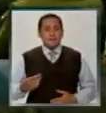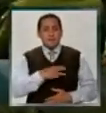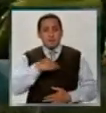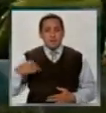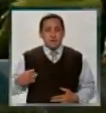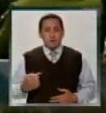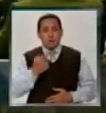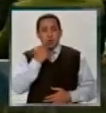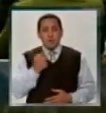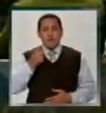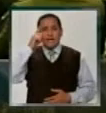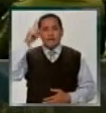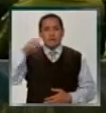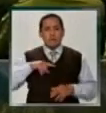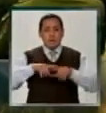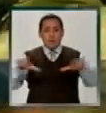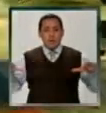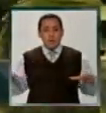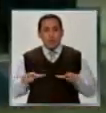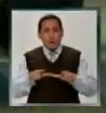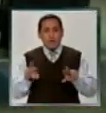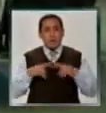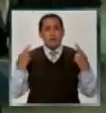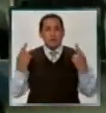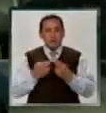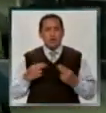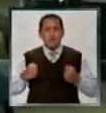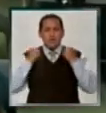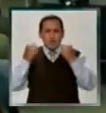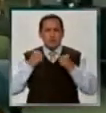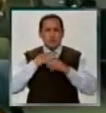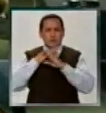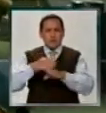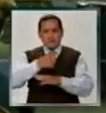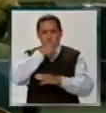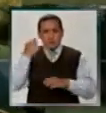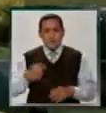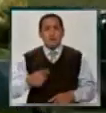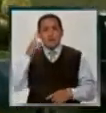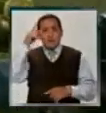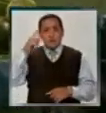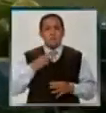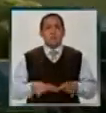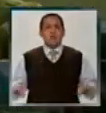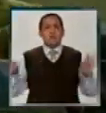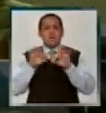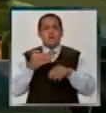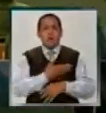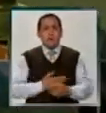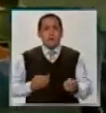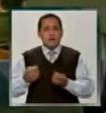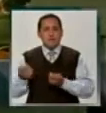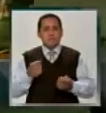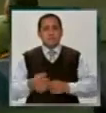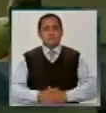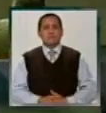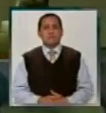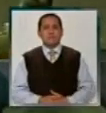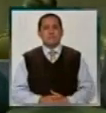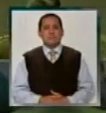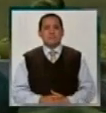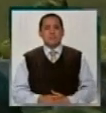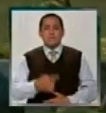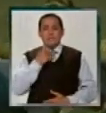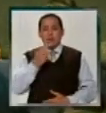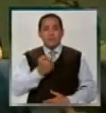Salomón Lerner, inauguró el evento donde ratificó que la lucha antidrogas es una prioridad del gobierno. El presidente Ollantumal, en su discurso del